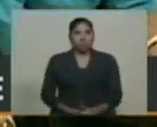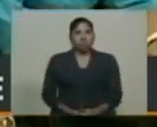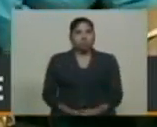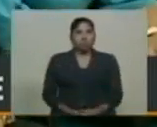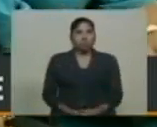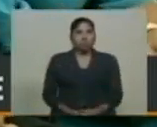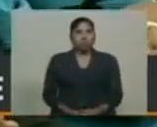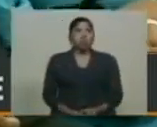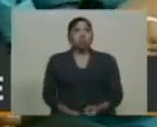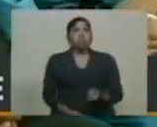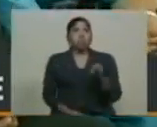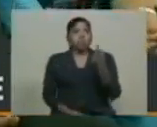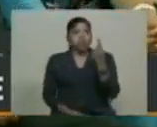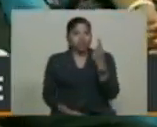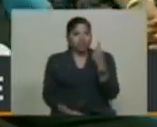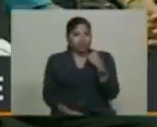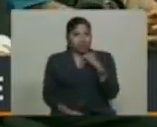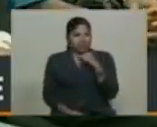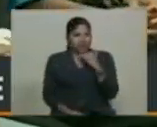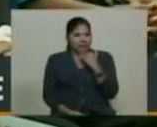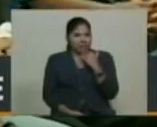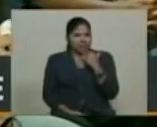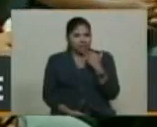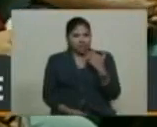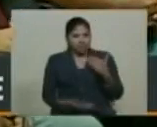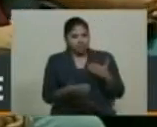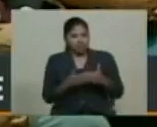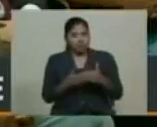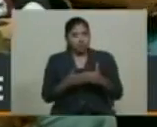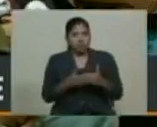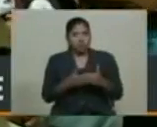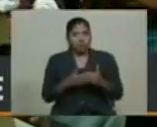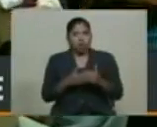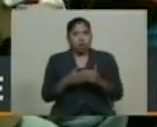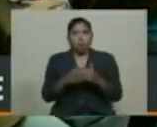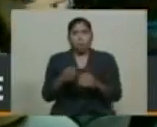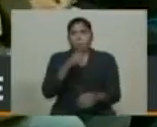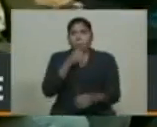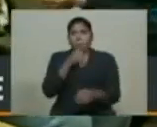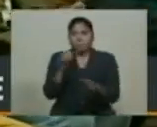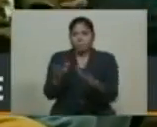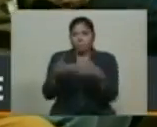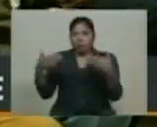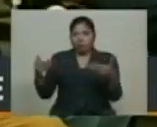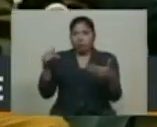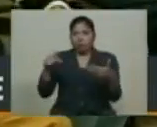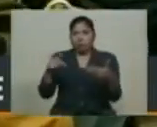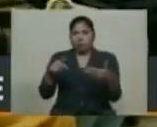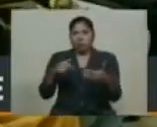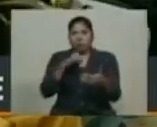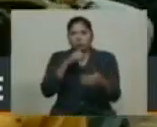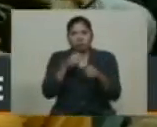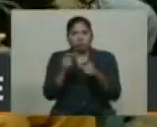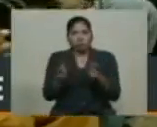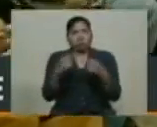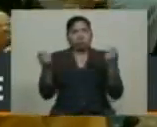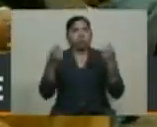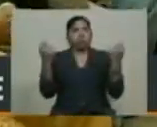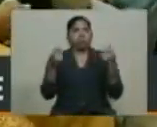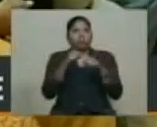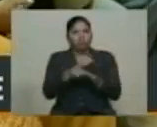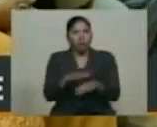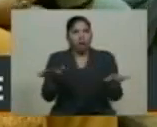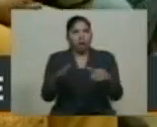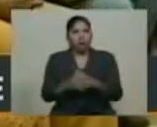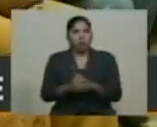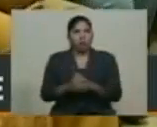nuestra independencia, una agencia noticiosa del imperio revela y detalla casi con regodeo